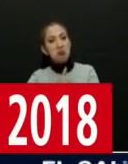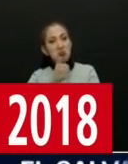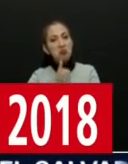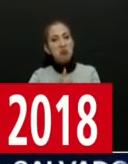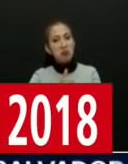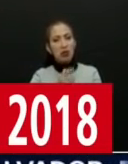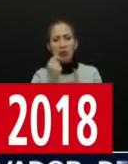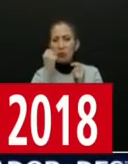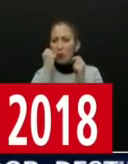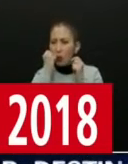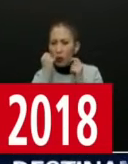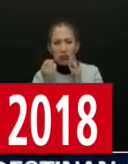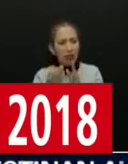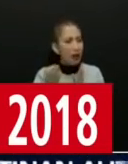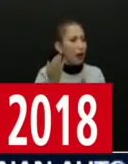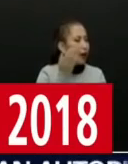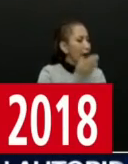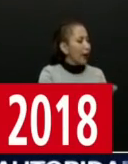a pesar